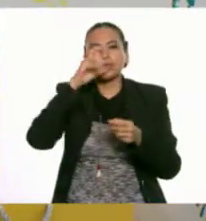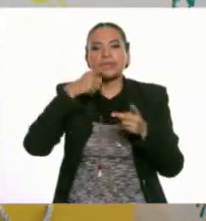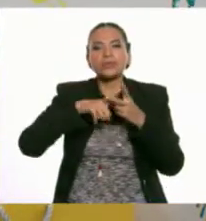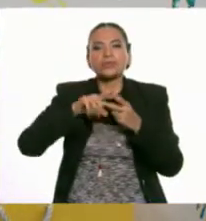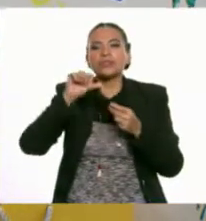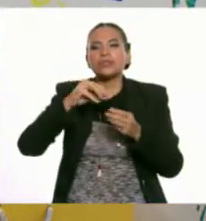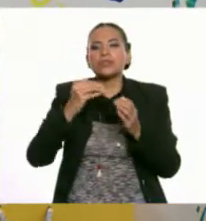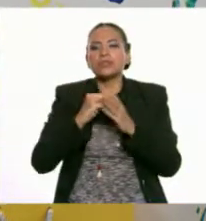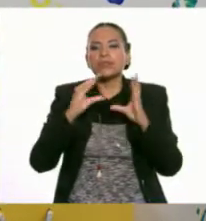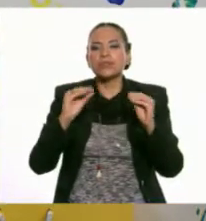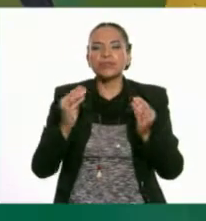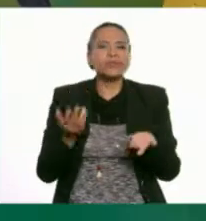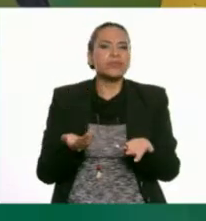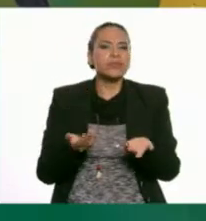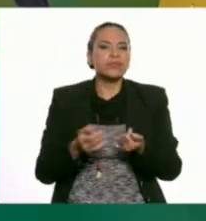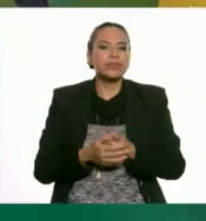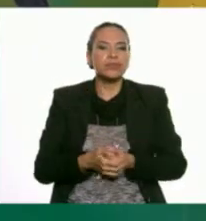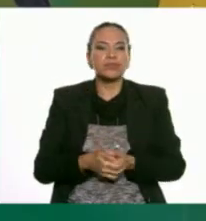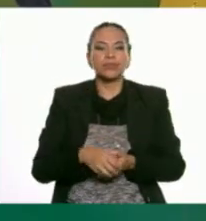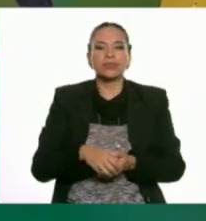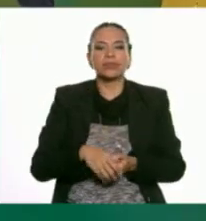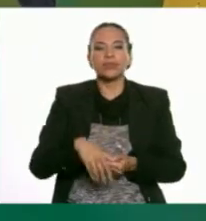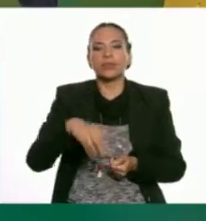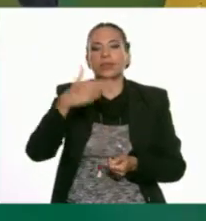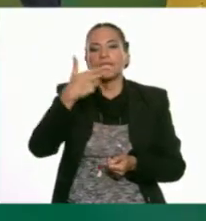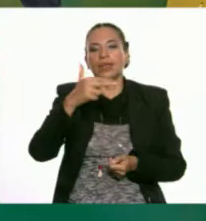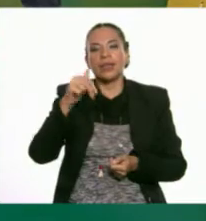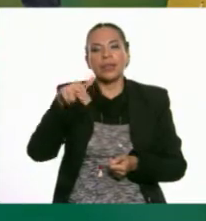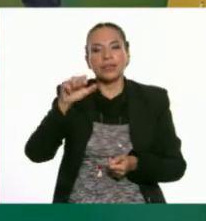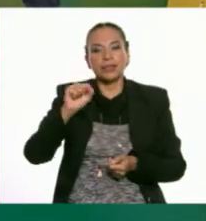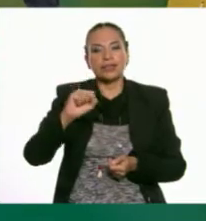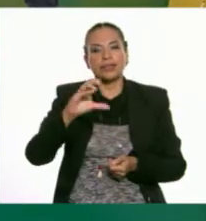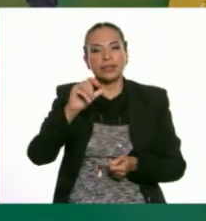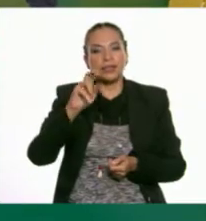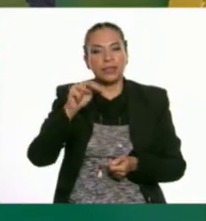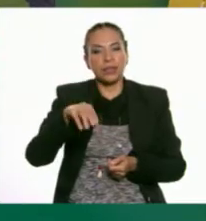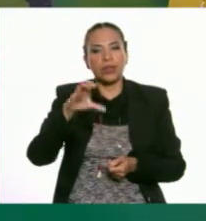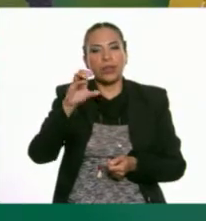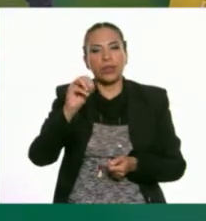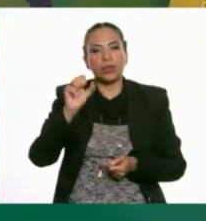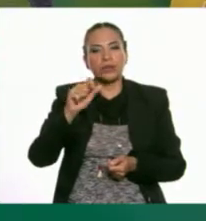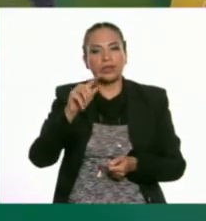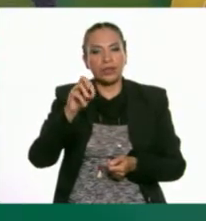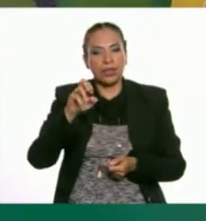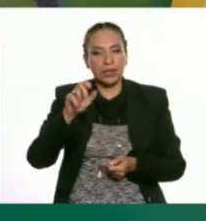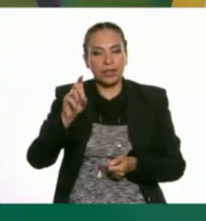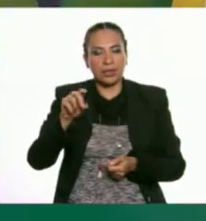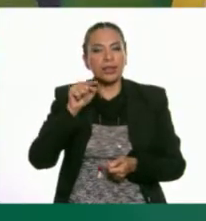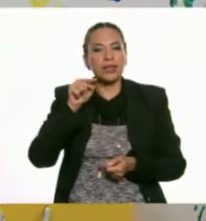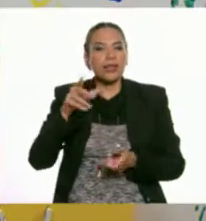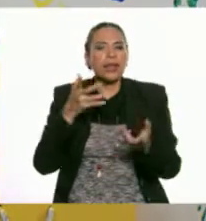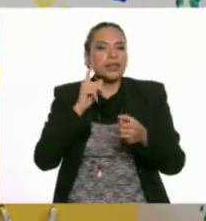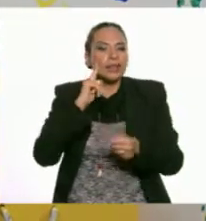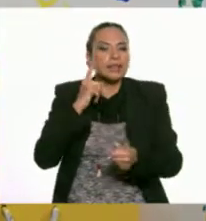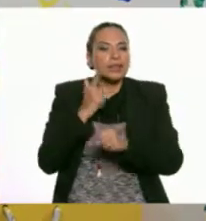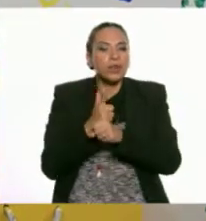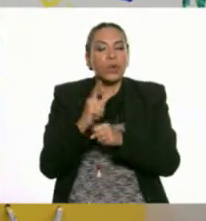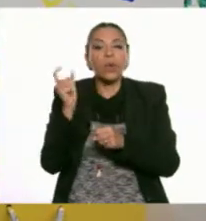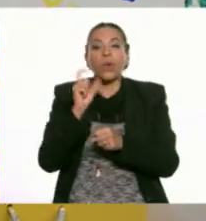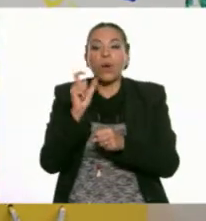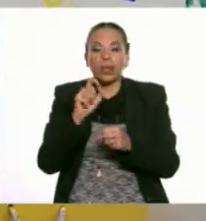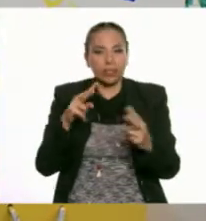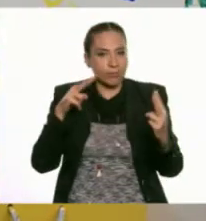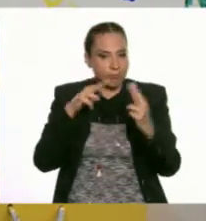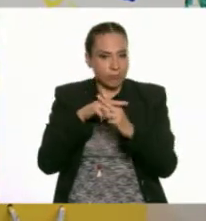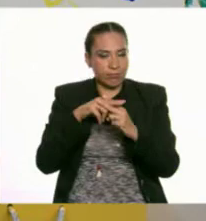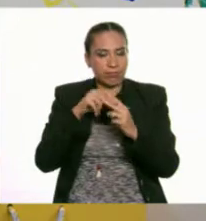empezamos esta clase? Con Hans Christian Ørsted. Ørsted, que fue el que se descubrió que cuando